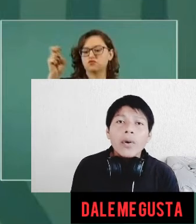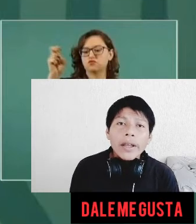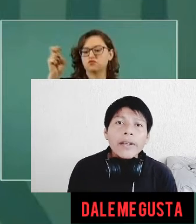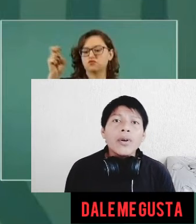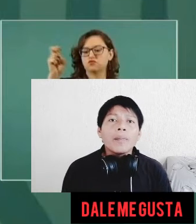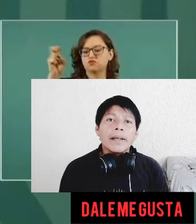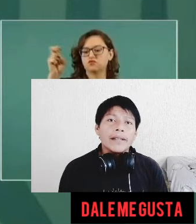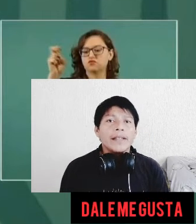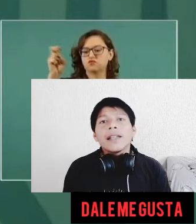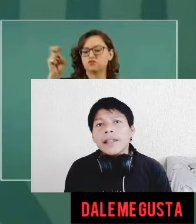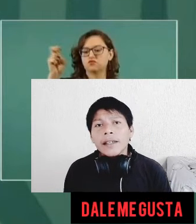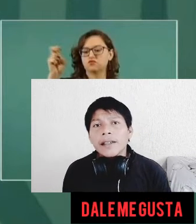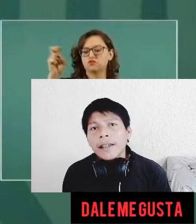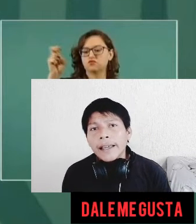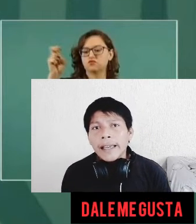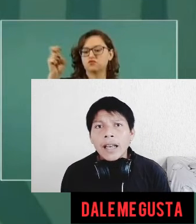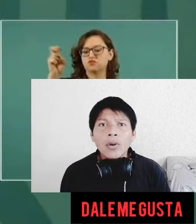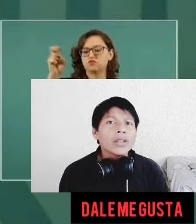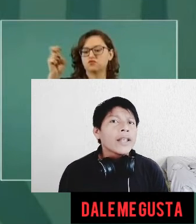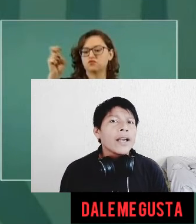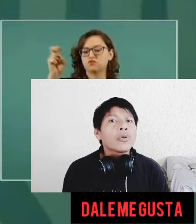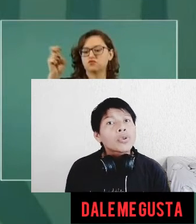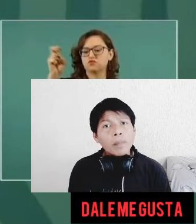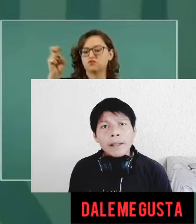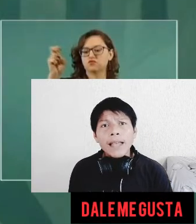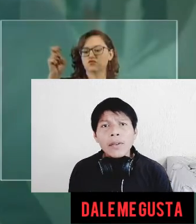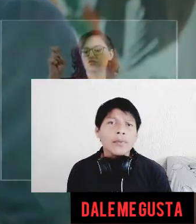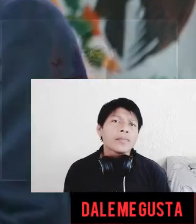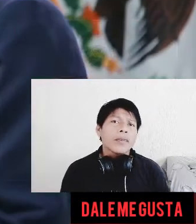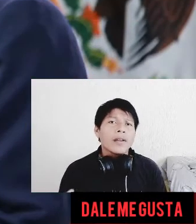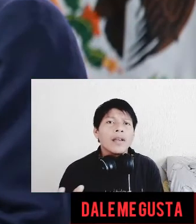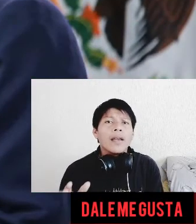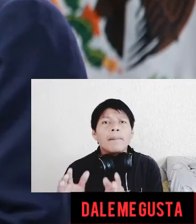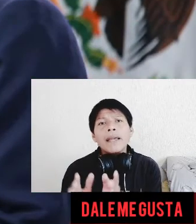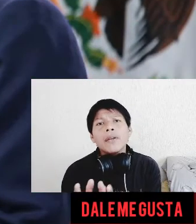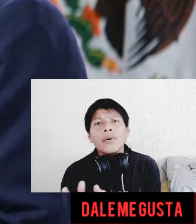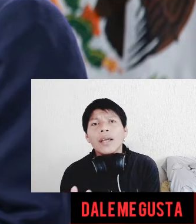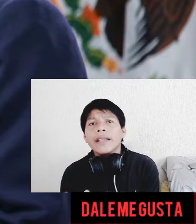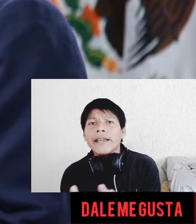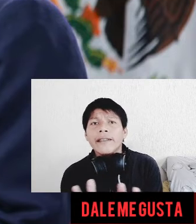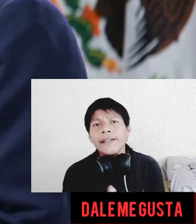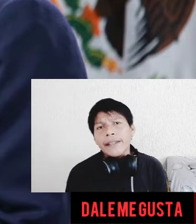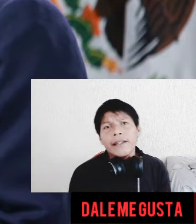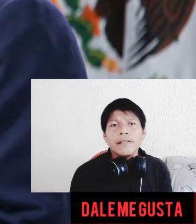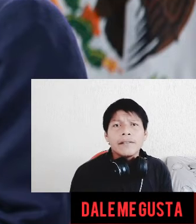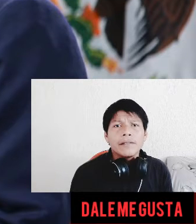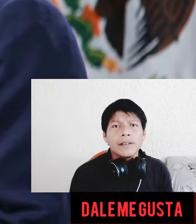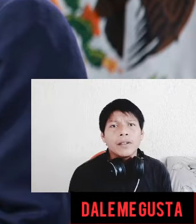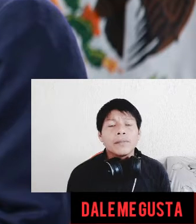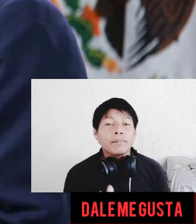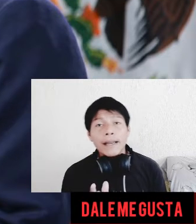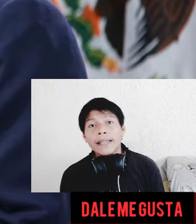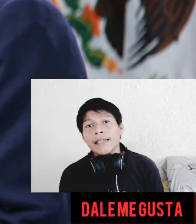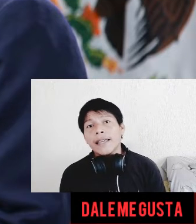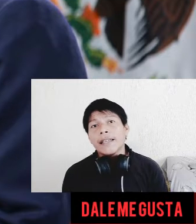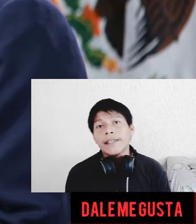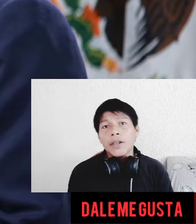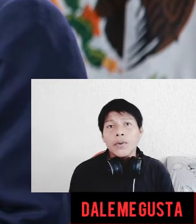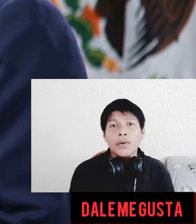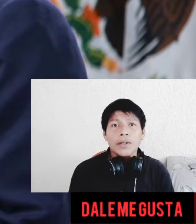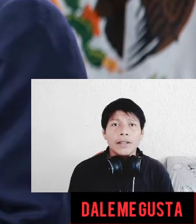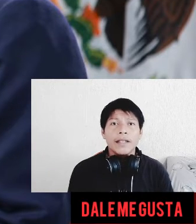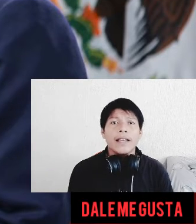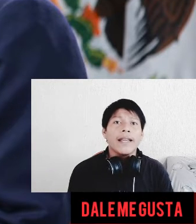Eso fue lo que dijo el presidente el 11 de agosto pasado. Pero el día de ayer parece que